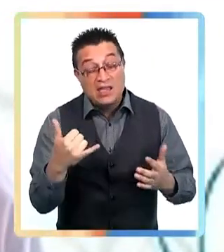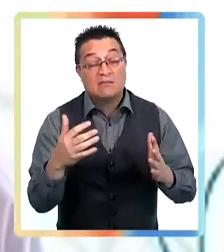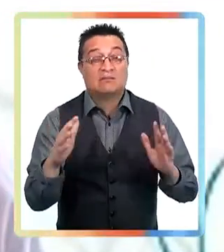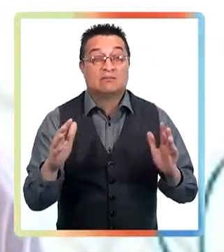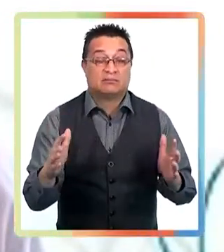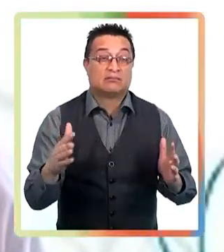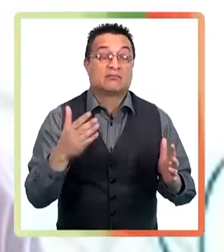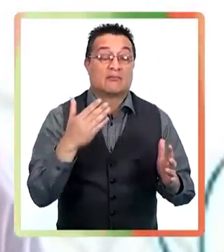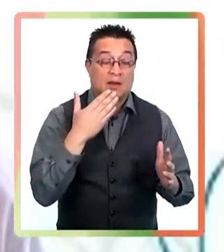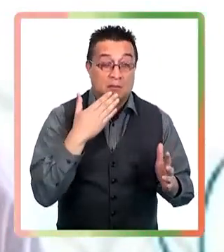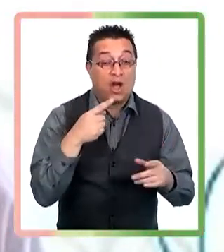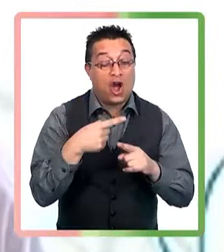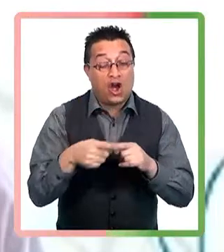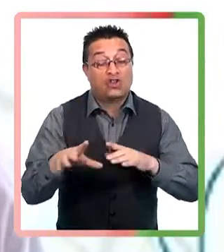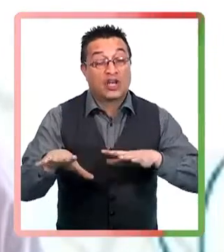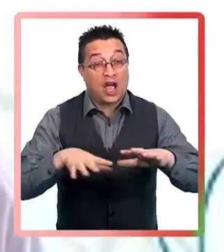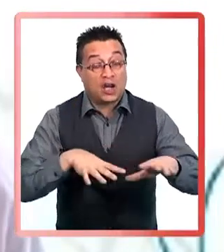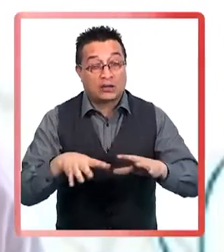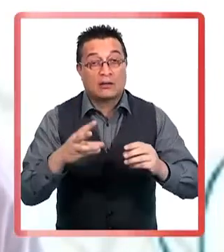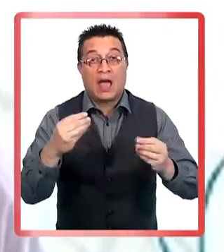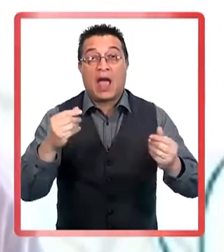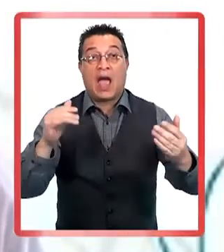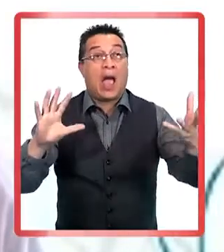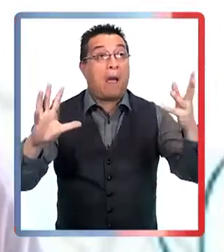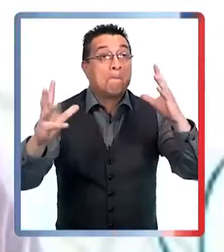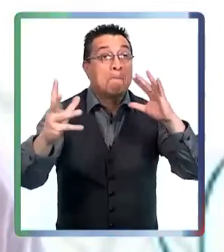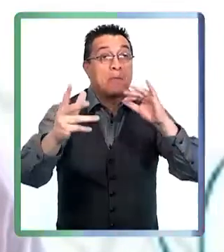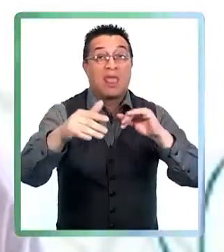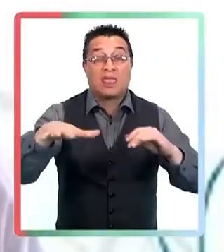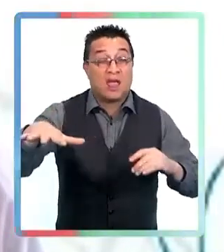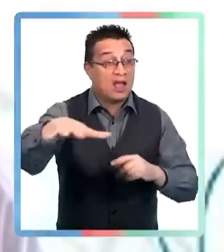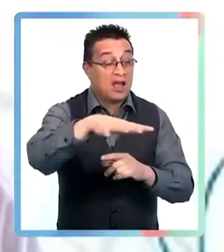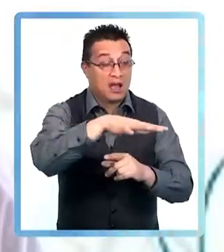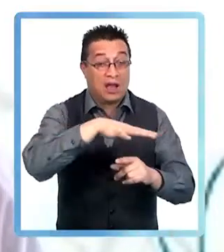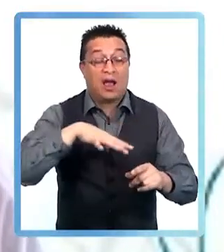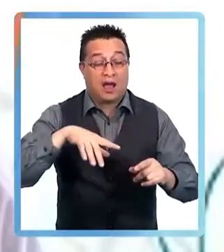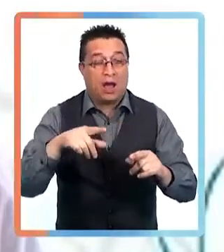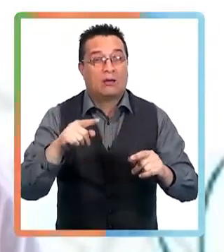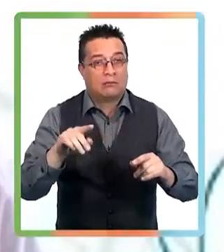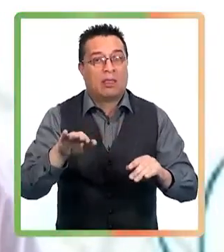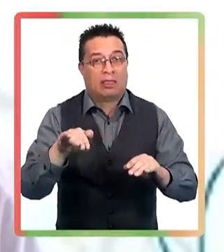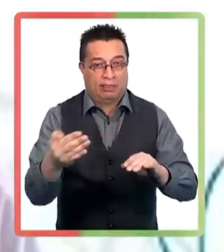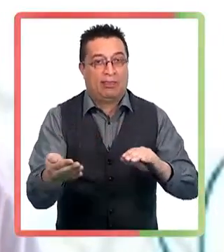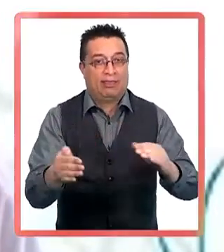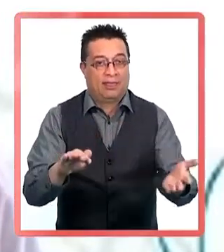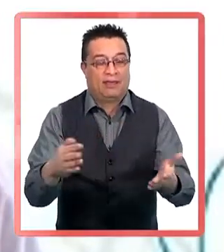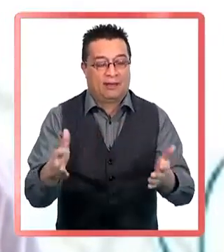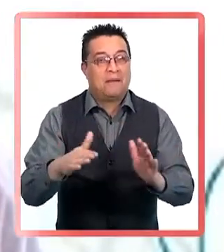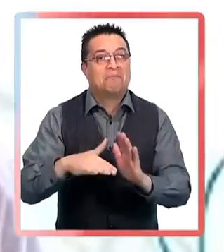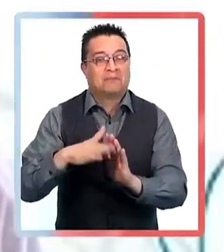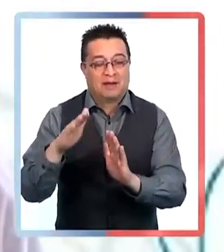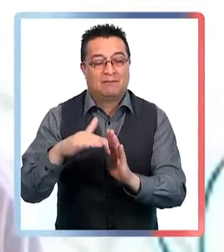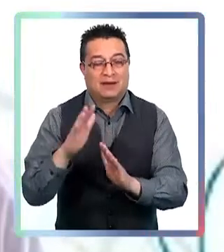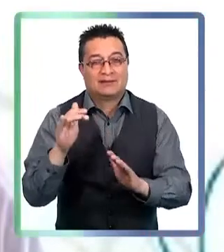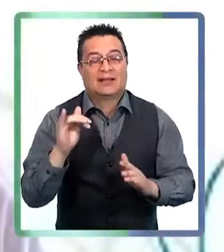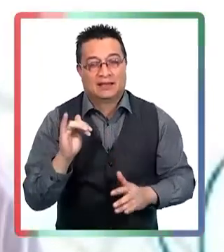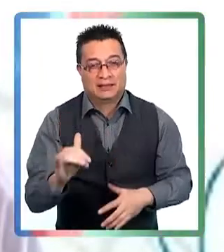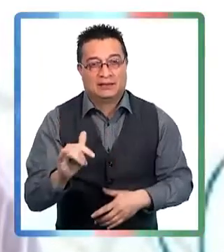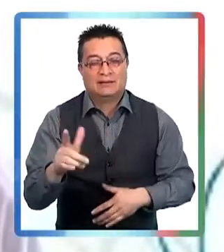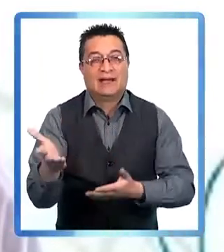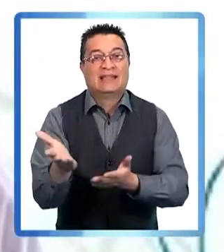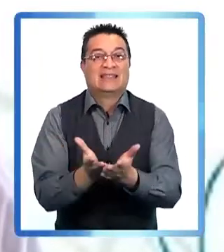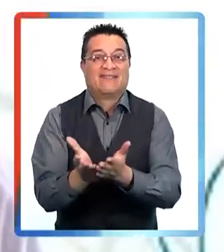la otra cosa es que el ambiente general es proclive y, como usted decía,